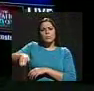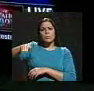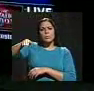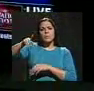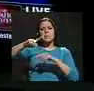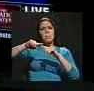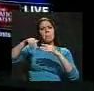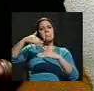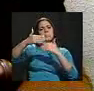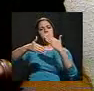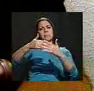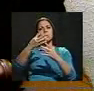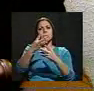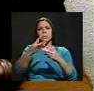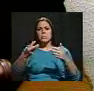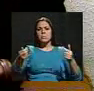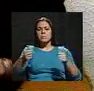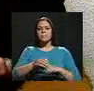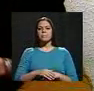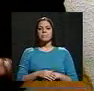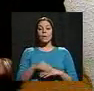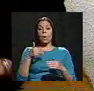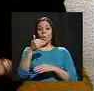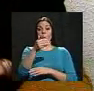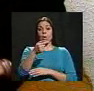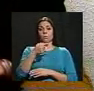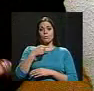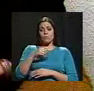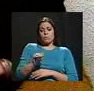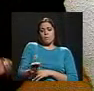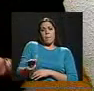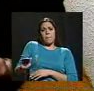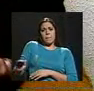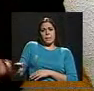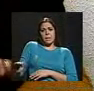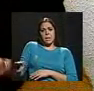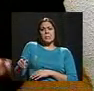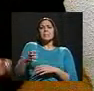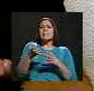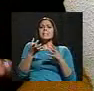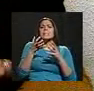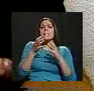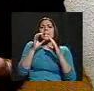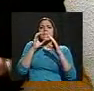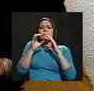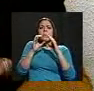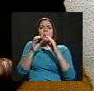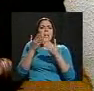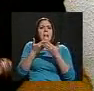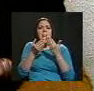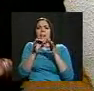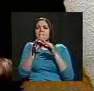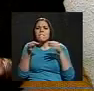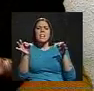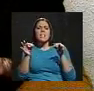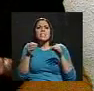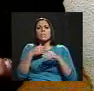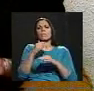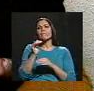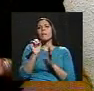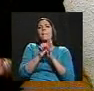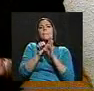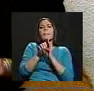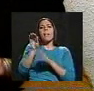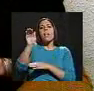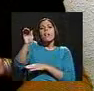avanza el tiempo. Cuando uno está más pequeño, que uno quiere comunicar como cosas muy sencillas, como